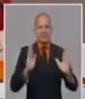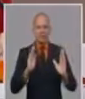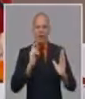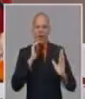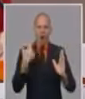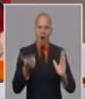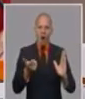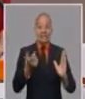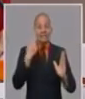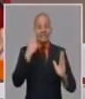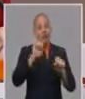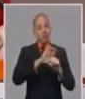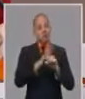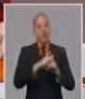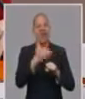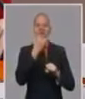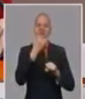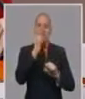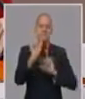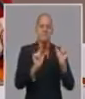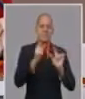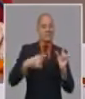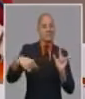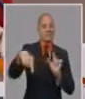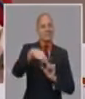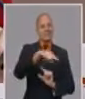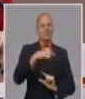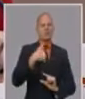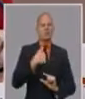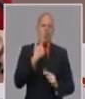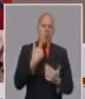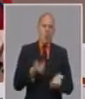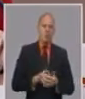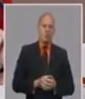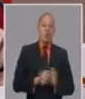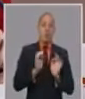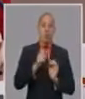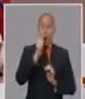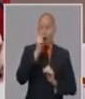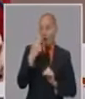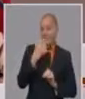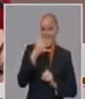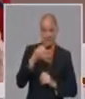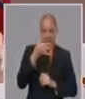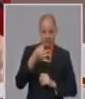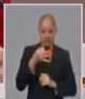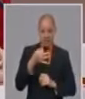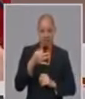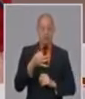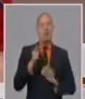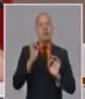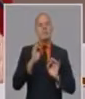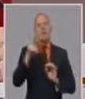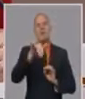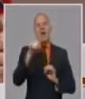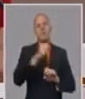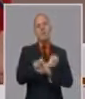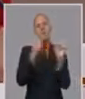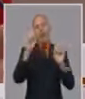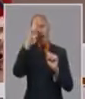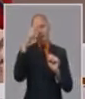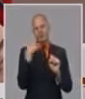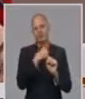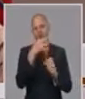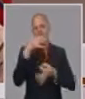este contexto de la COVID. El mensaje, me uno al doctor Daniel, a lo que dice todos los días el doctor Durán, a lo que